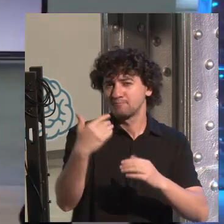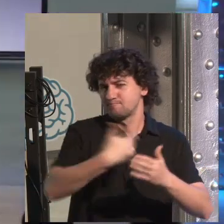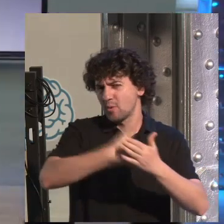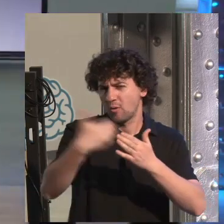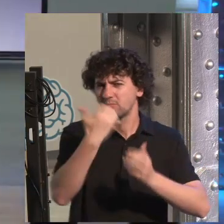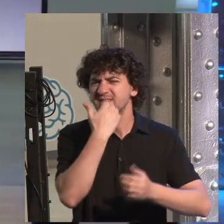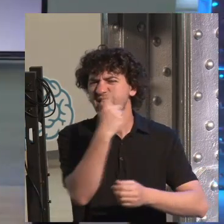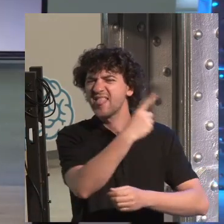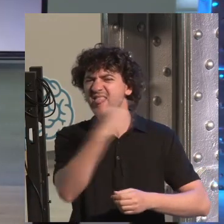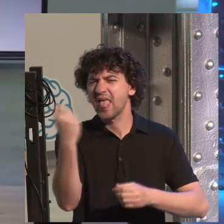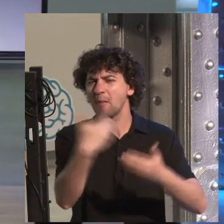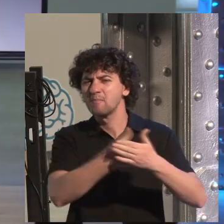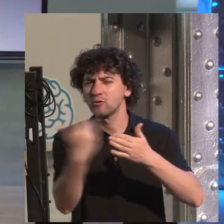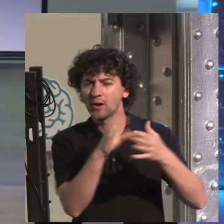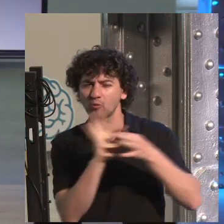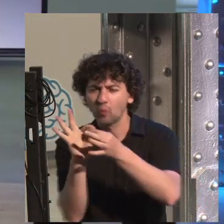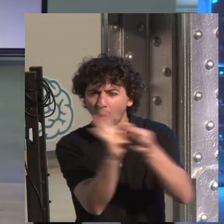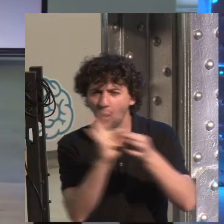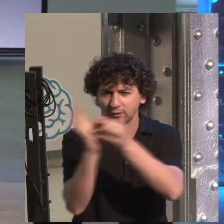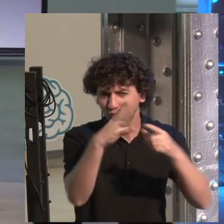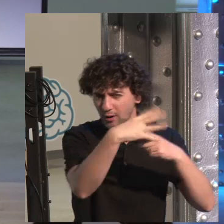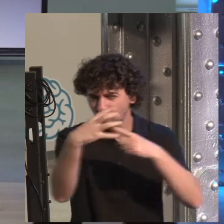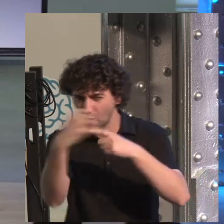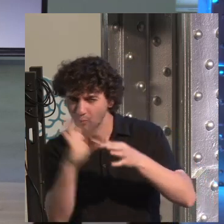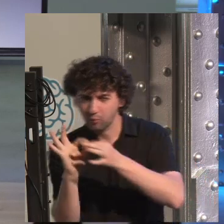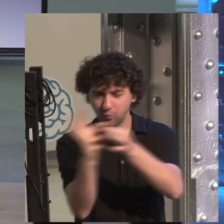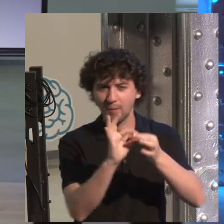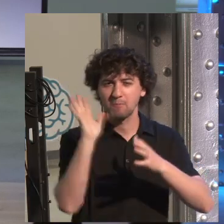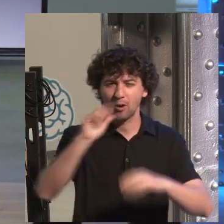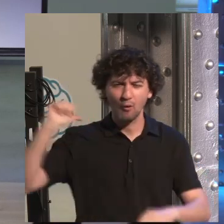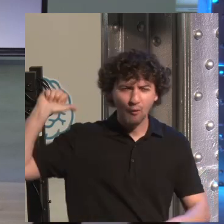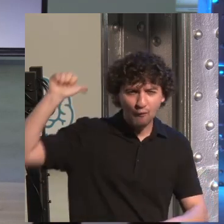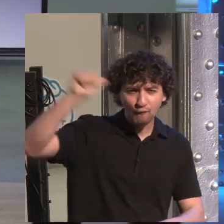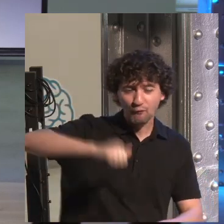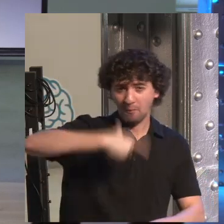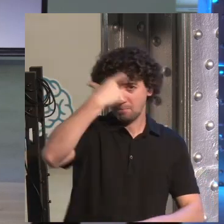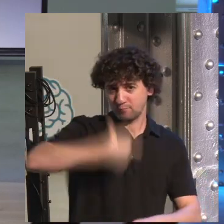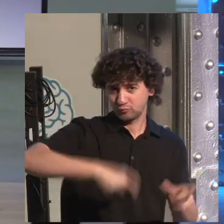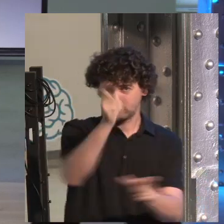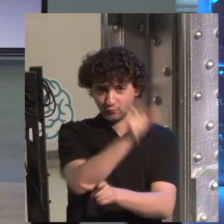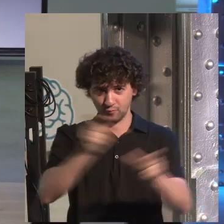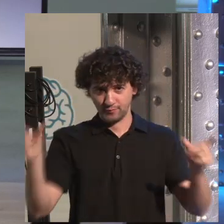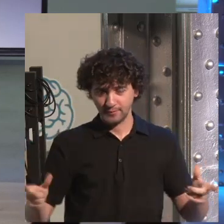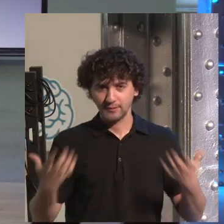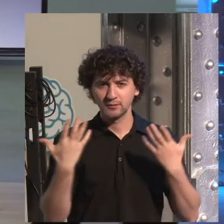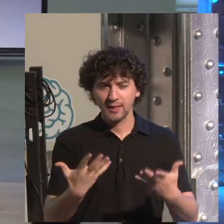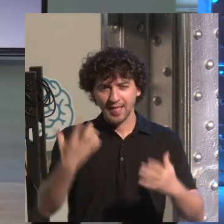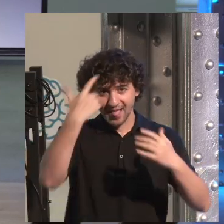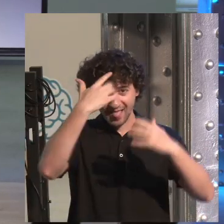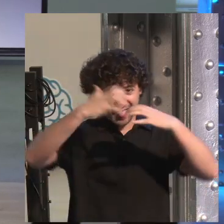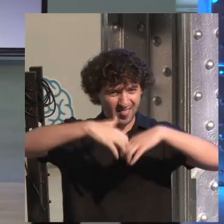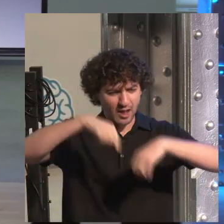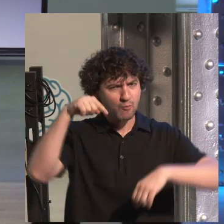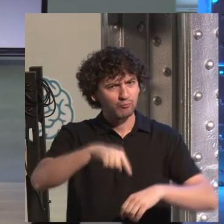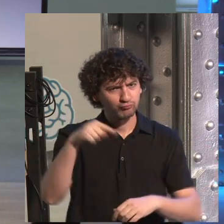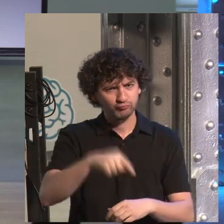billones de conexiones. Pero durante la gran parte de la existencia de la especie humana, como ya también se ha dicho en el vídeo, el cerebro ha sido